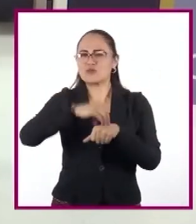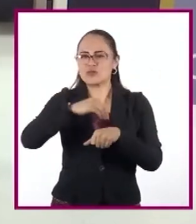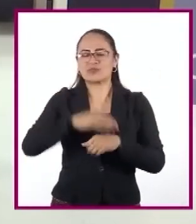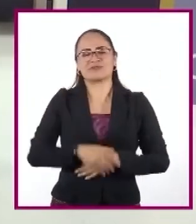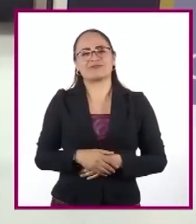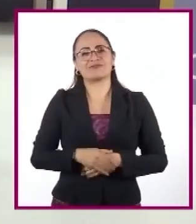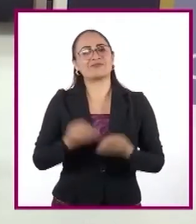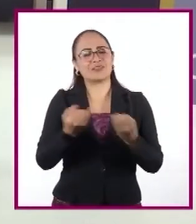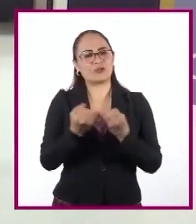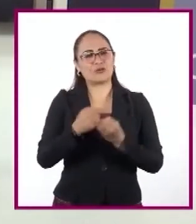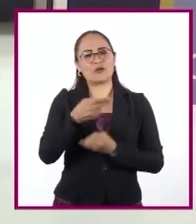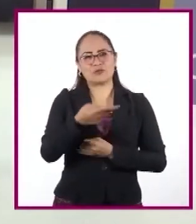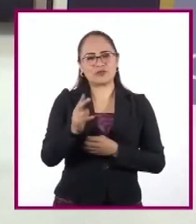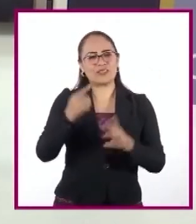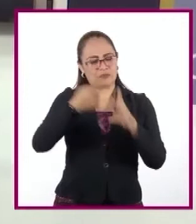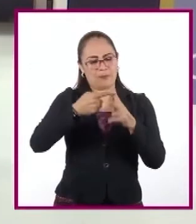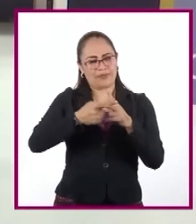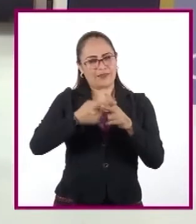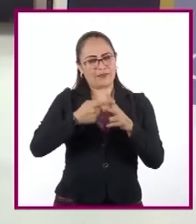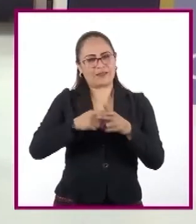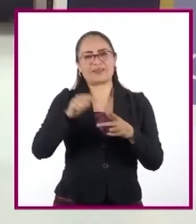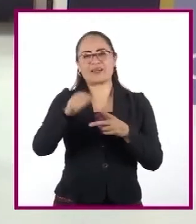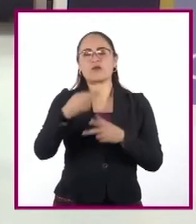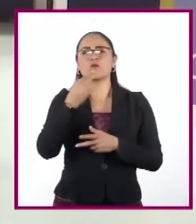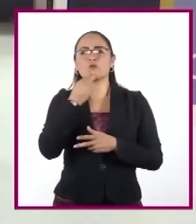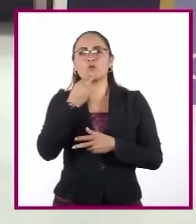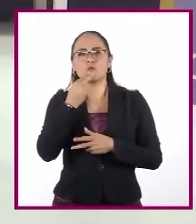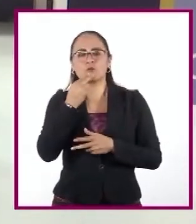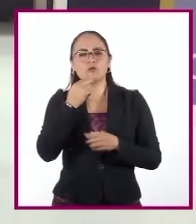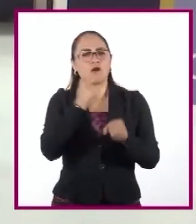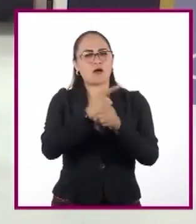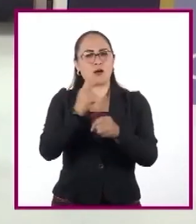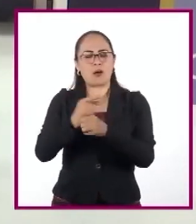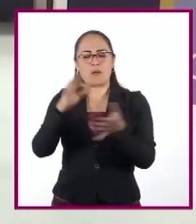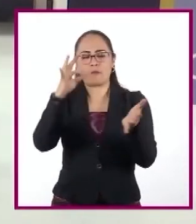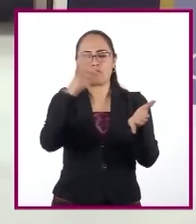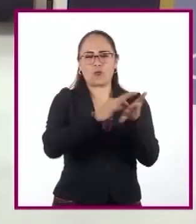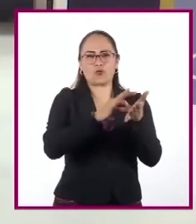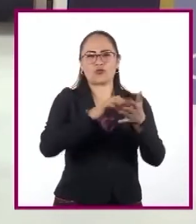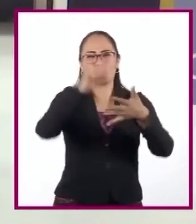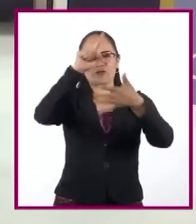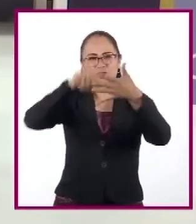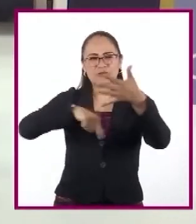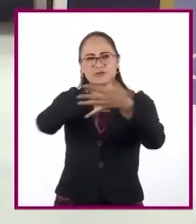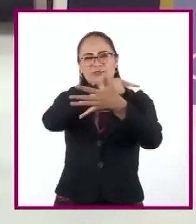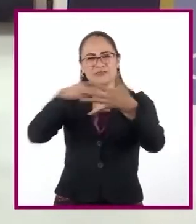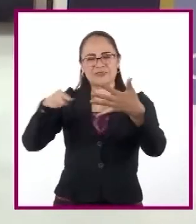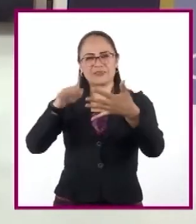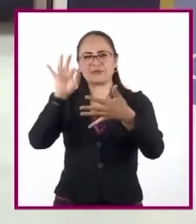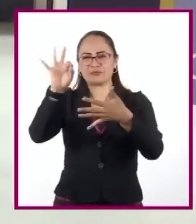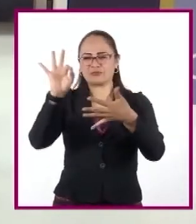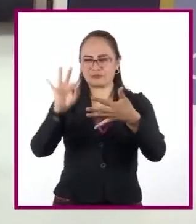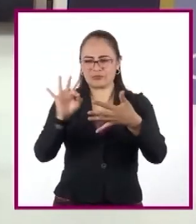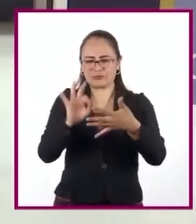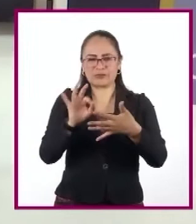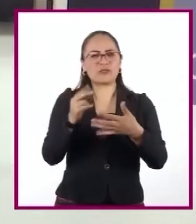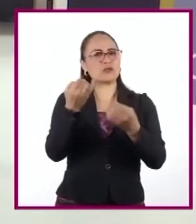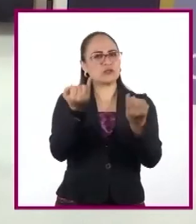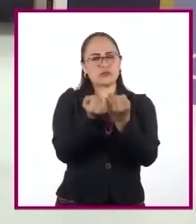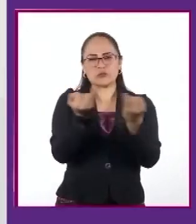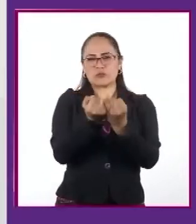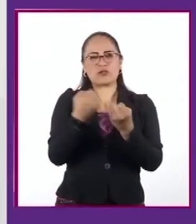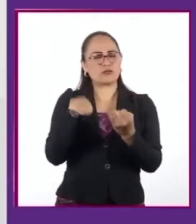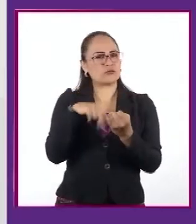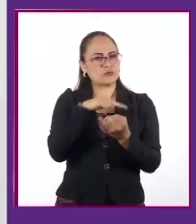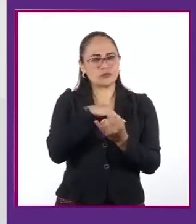sus conocimientos de matemáticas en el uso de localizar puntos en el plano cartesiano, haremos lo mismo tomando en